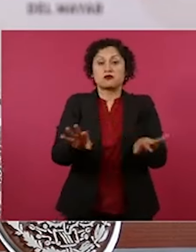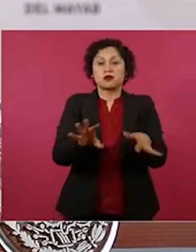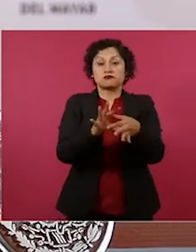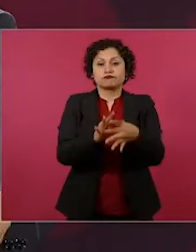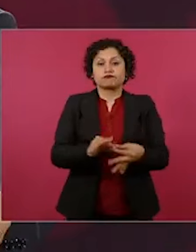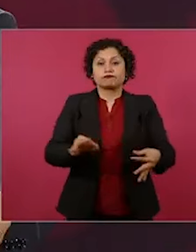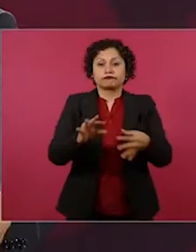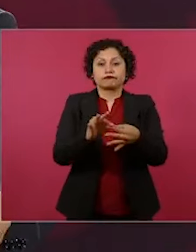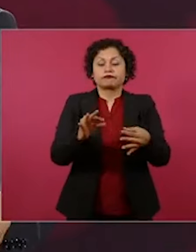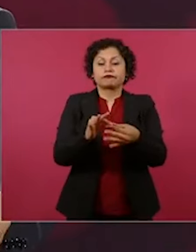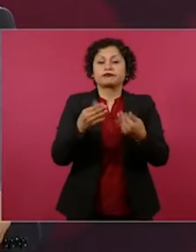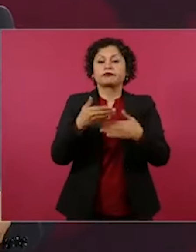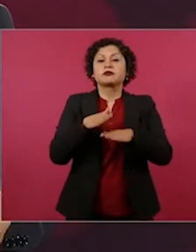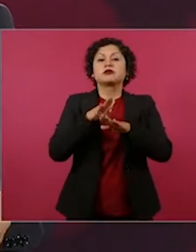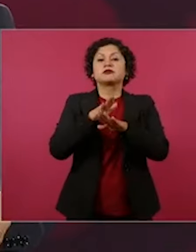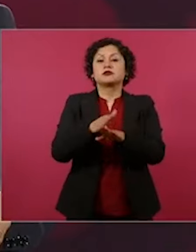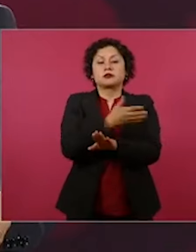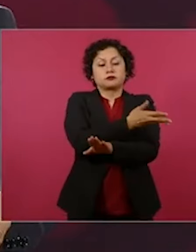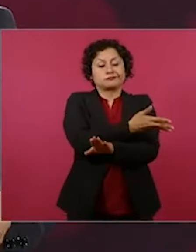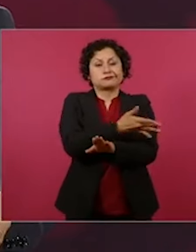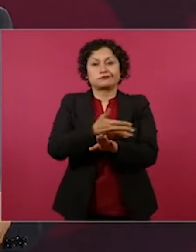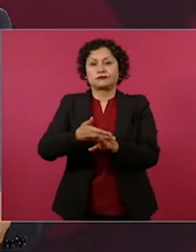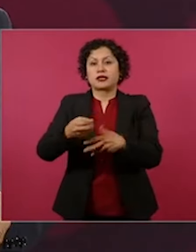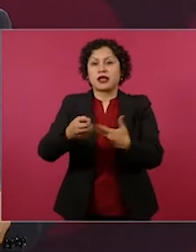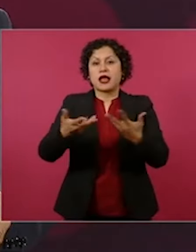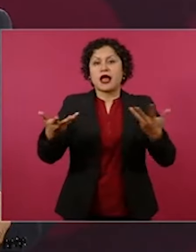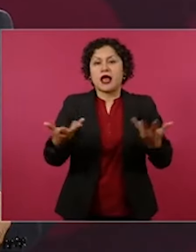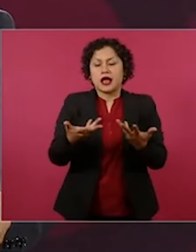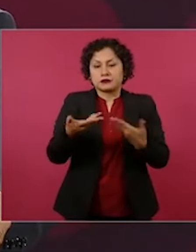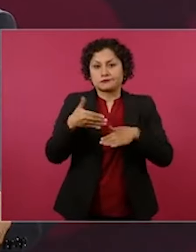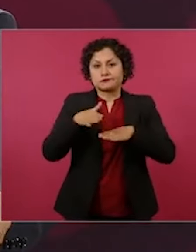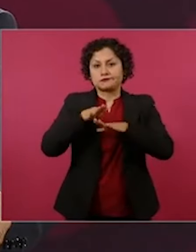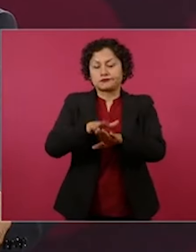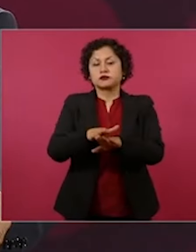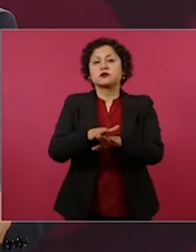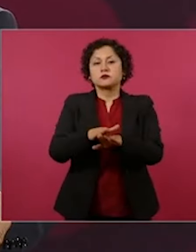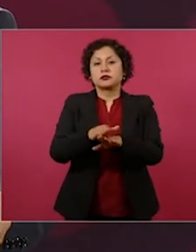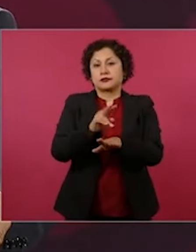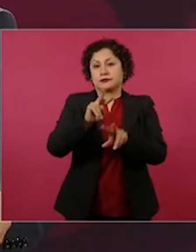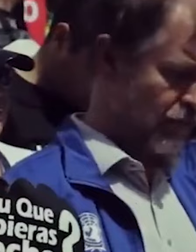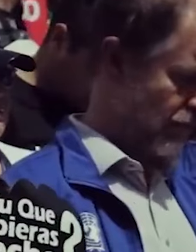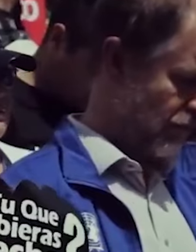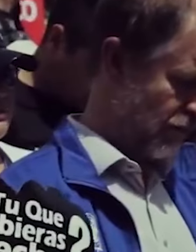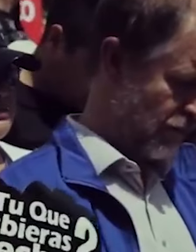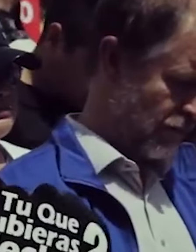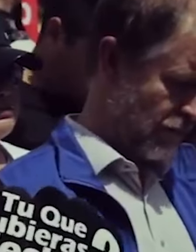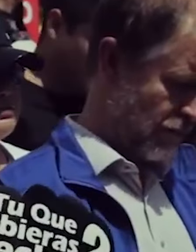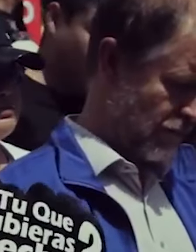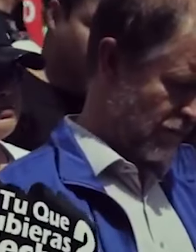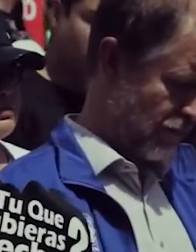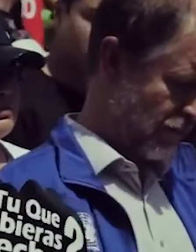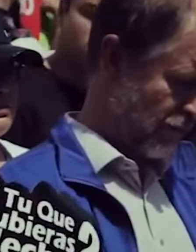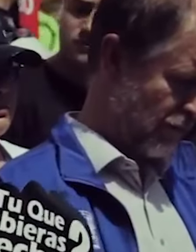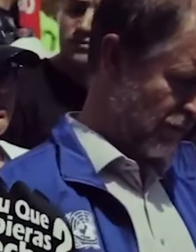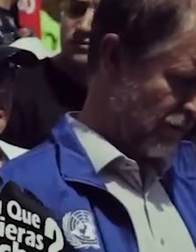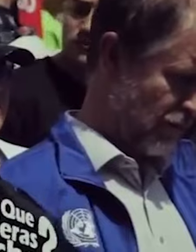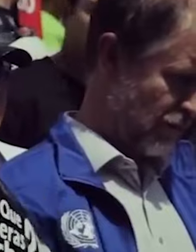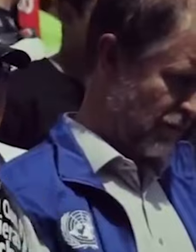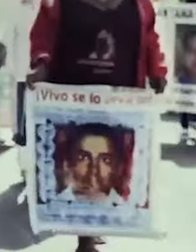lo que se ha venido haciendo, de los avances. En efecto, vamos a